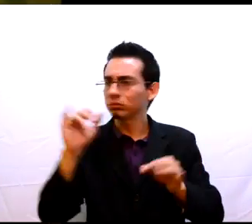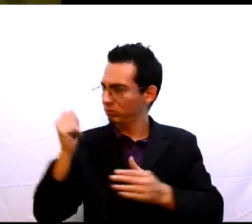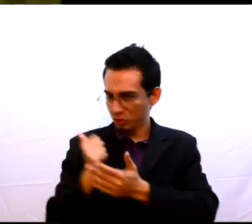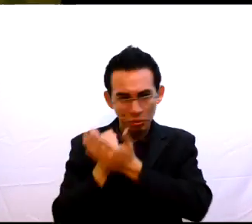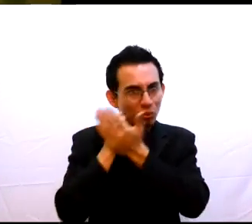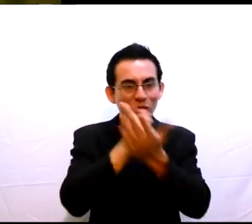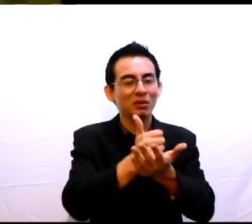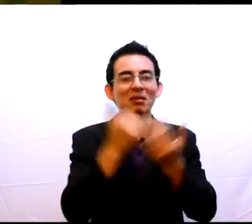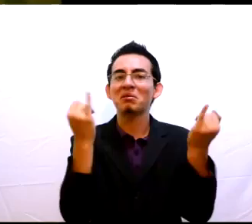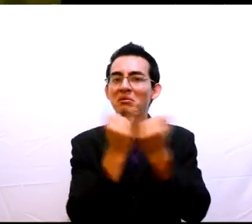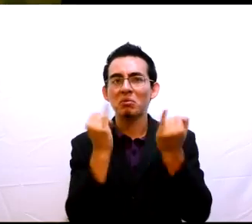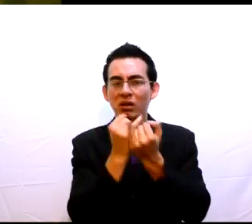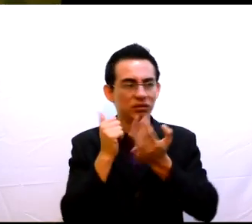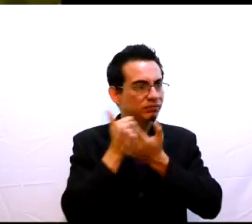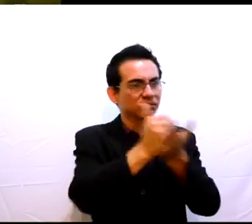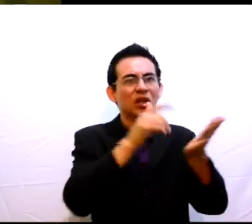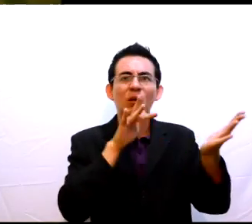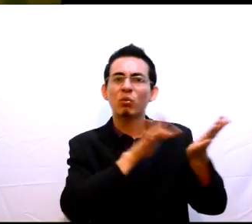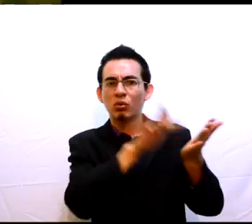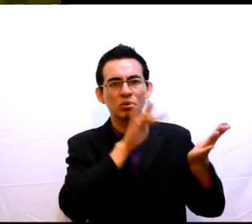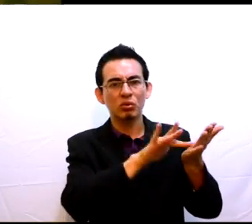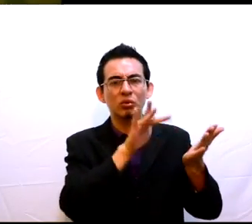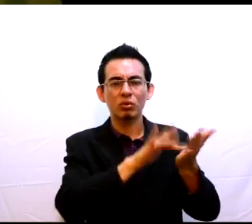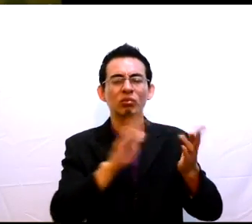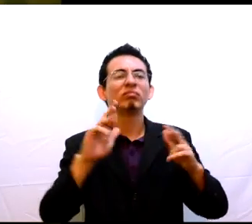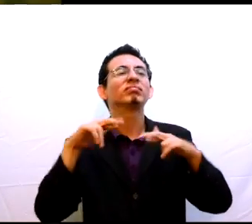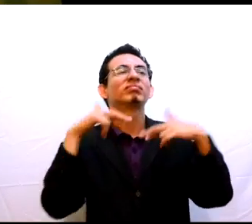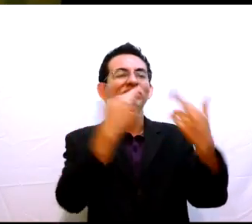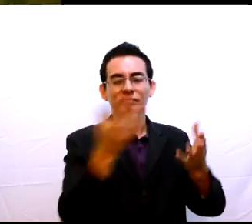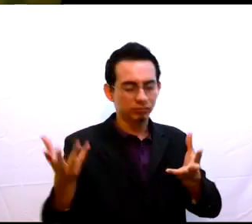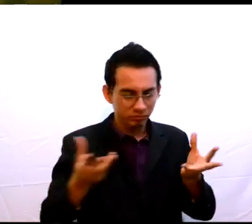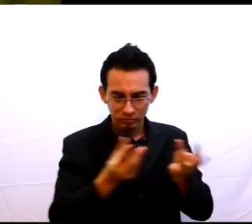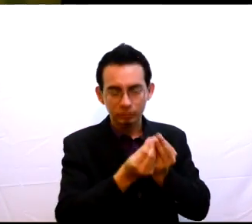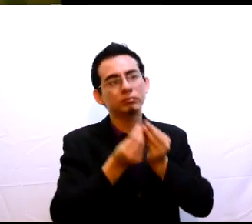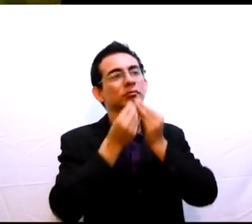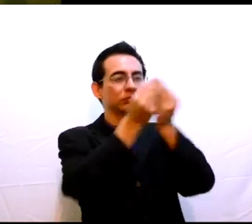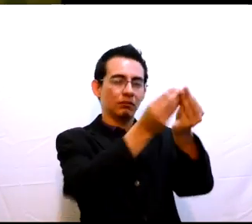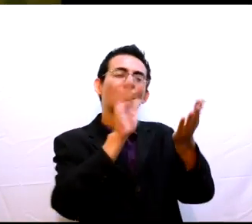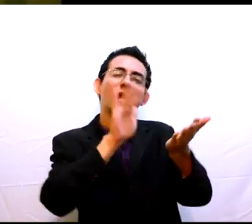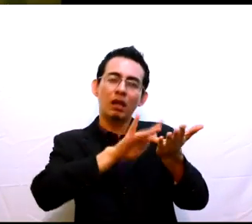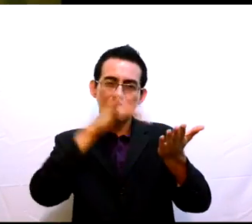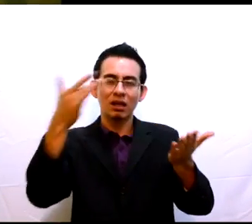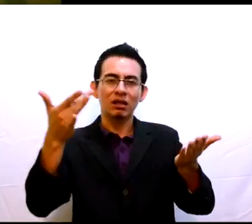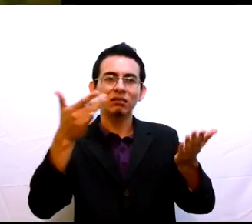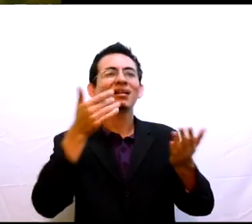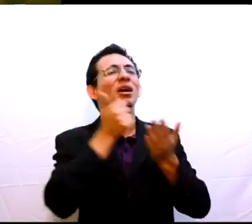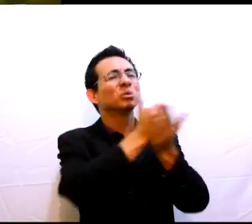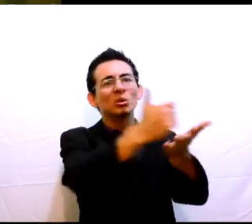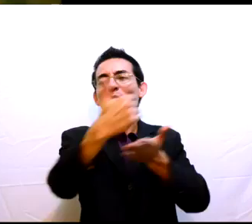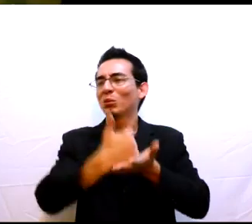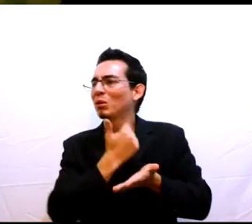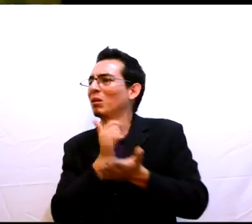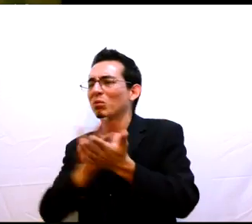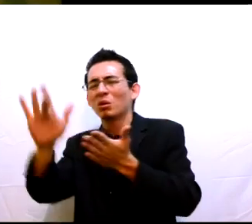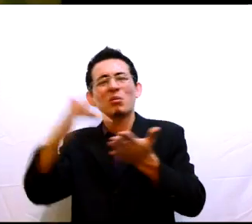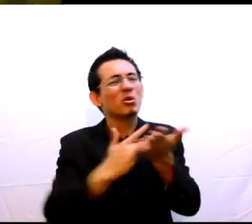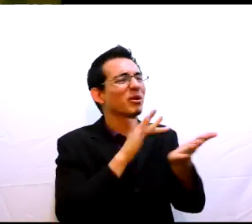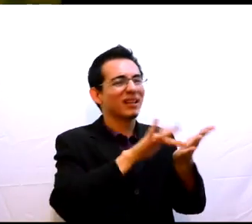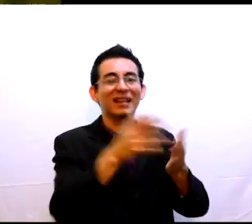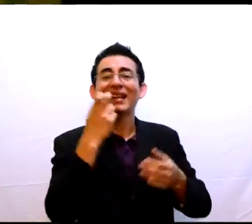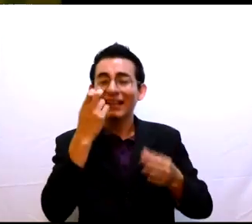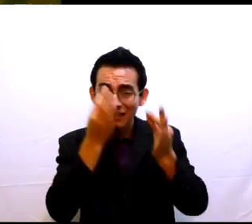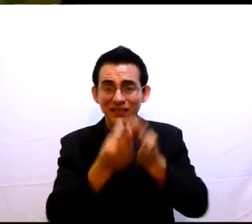de parte de toda la congregación les entregamos una buena ofrenda y los bendecimos hermano porque así